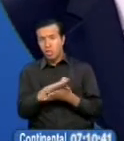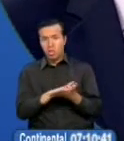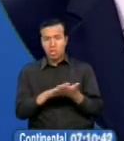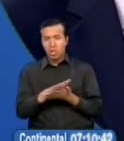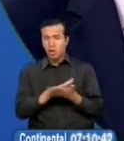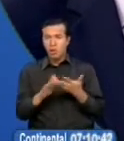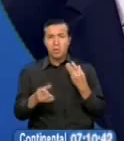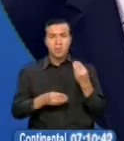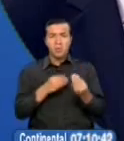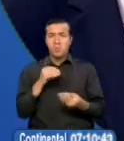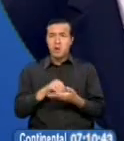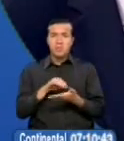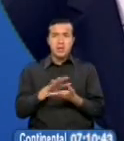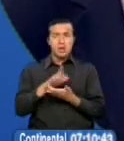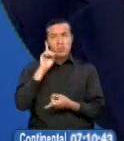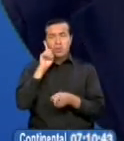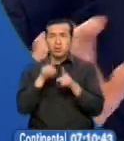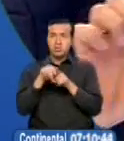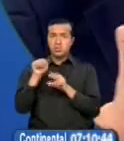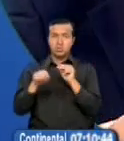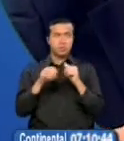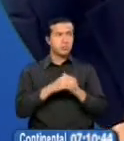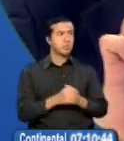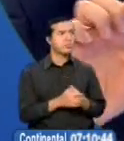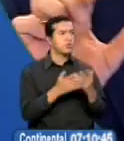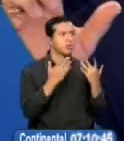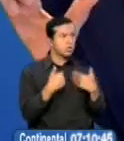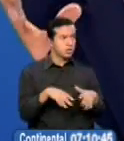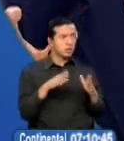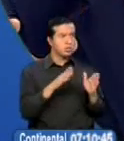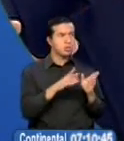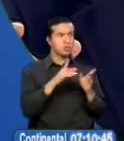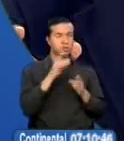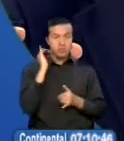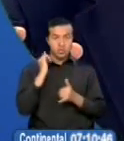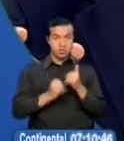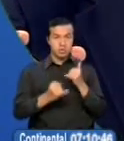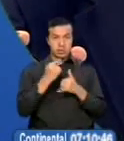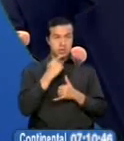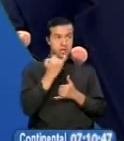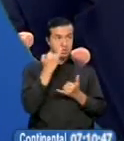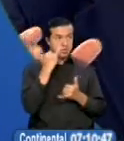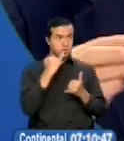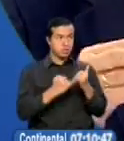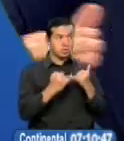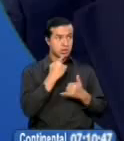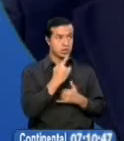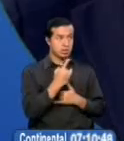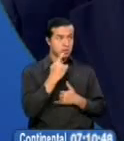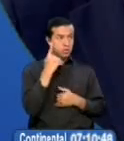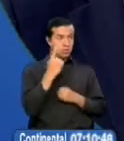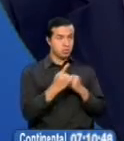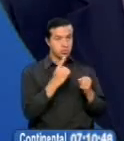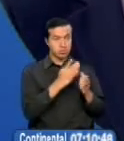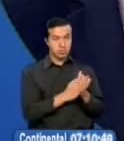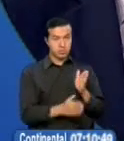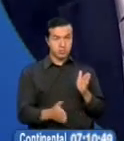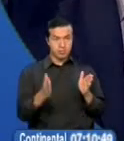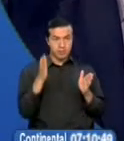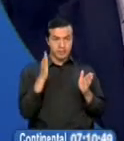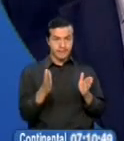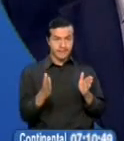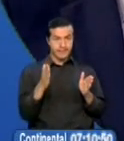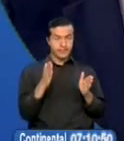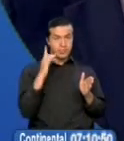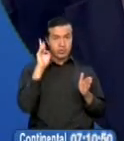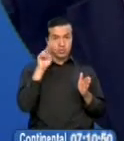por la implementación de los acuerdos. Pero si se va por el escenario último que me acabas de mencionar, el año, que es decir, nos